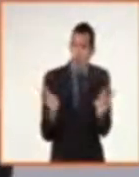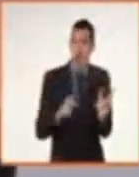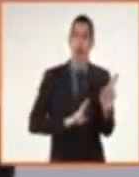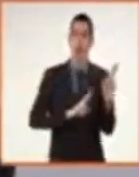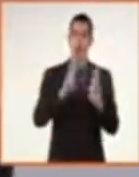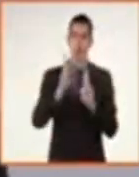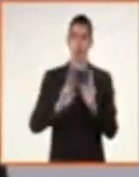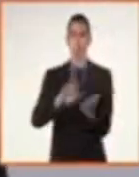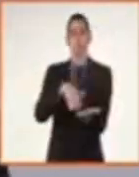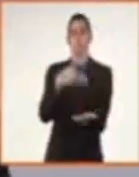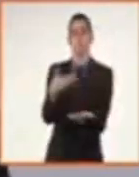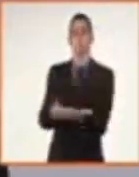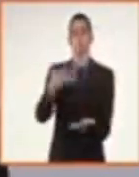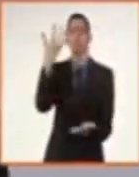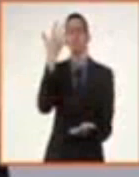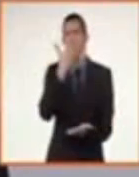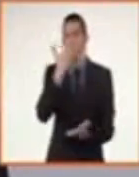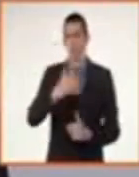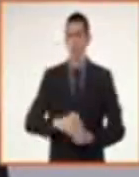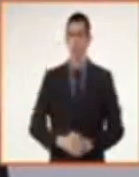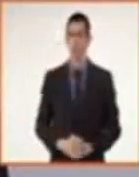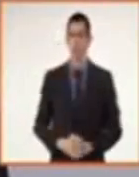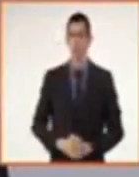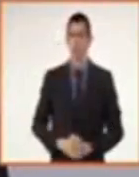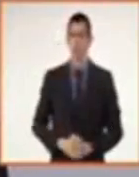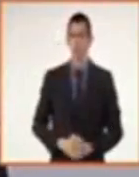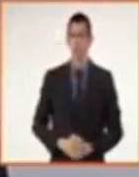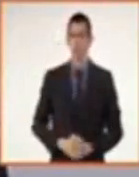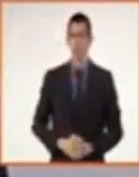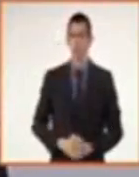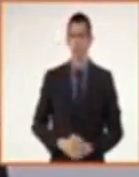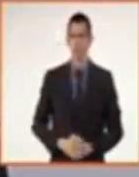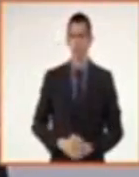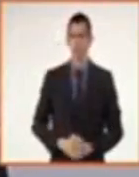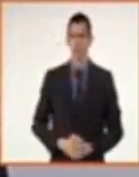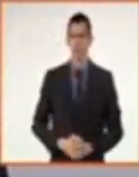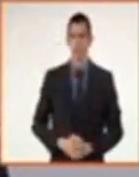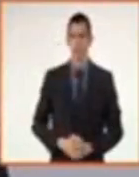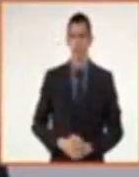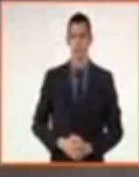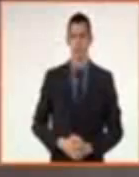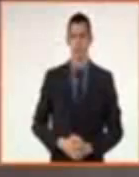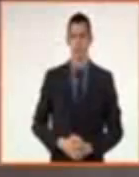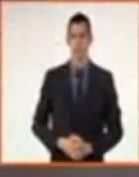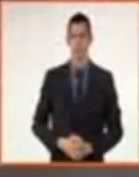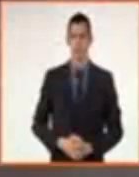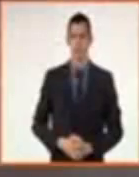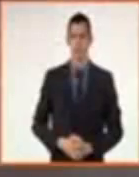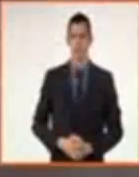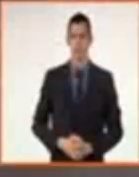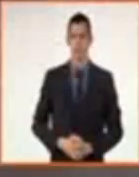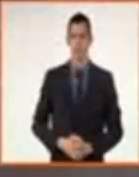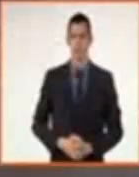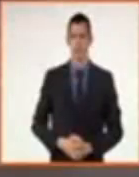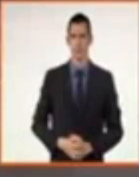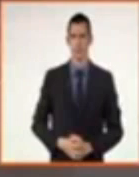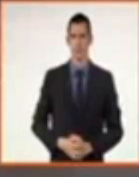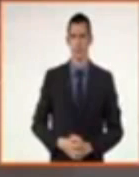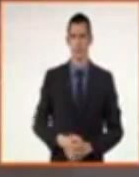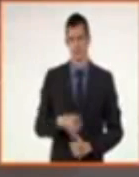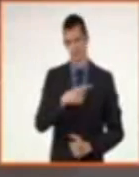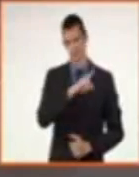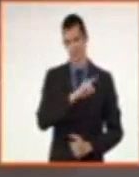con determinados hechos, personas, candidatos, etcétera. Cuando hablábamos aquí el otro día con los representantes de las organizaciones de los barrios, decíamos,